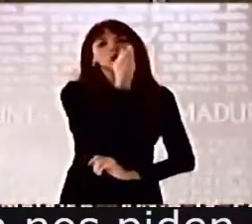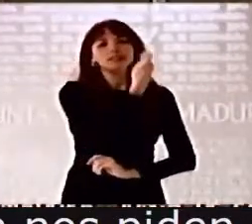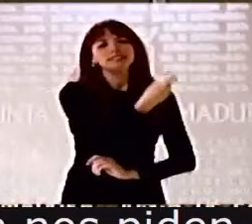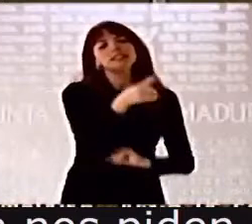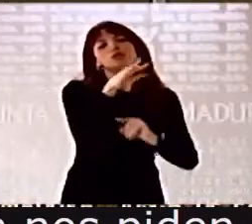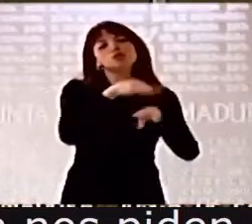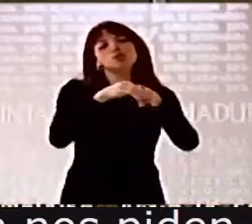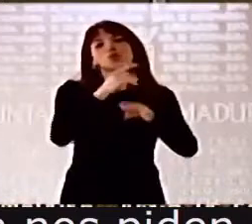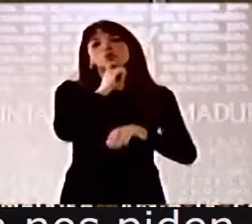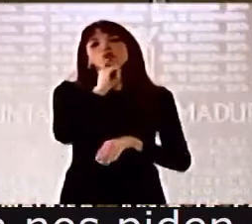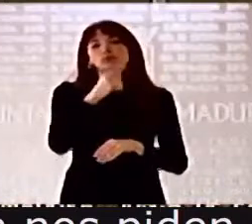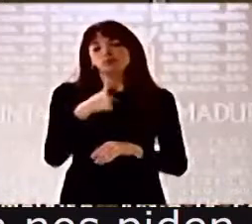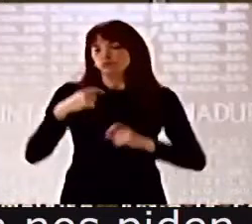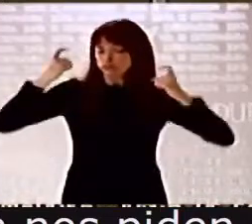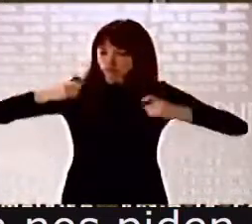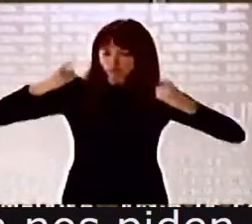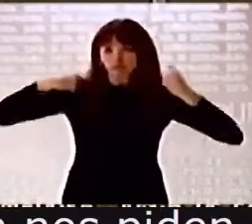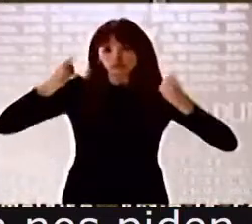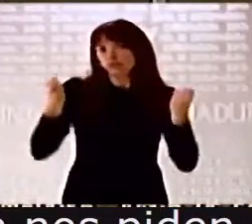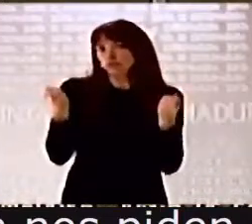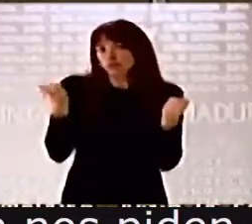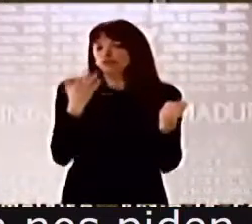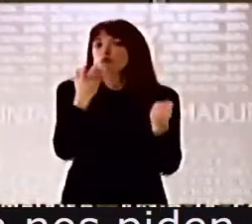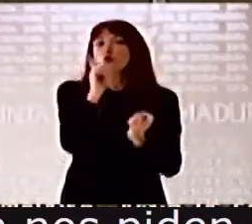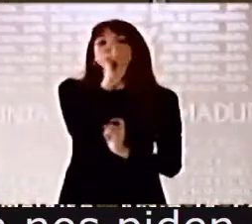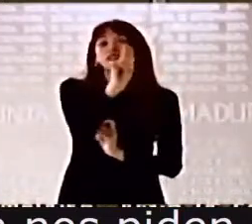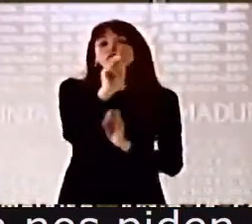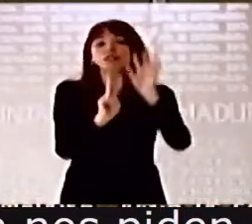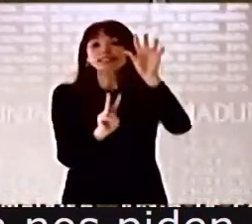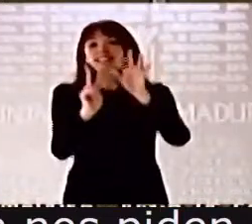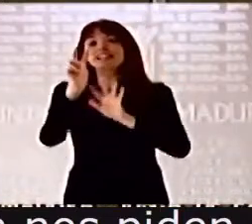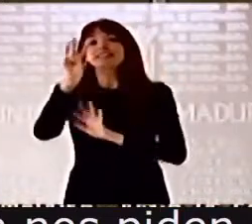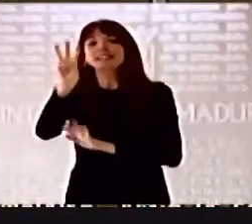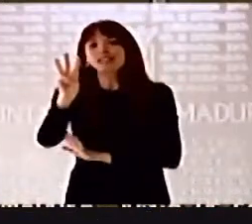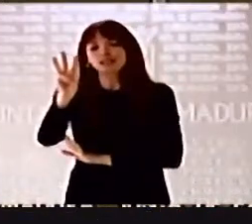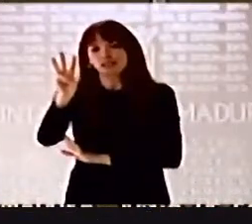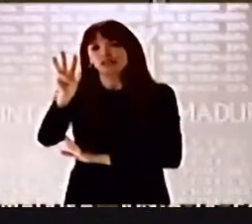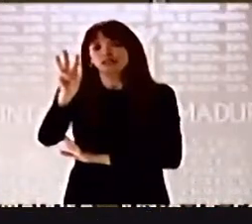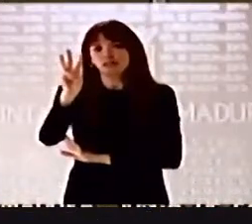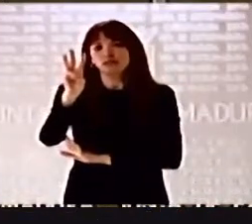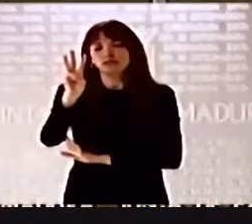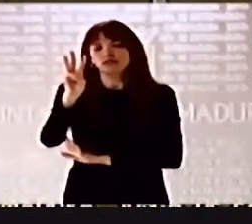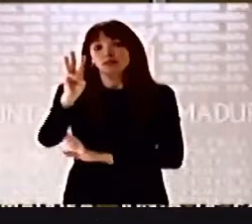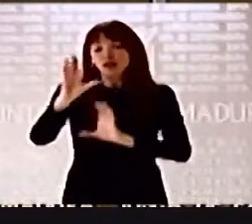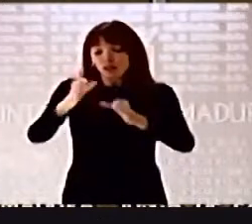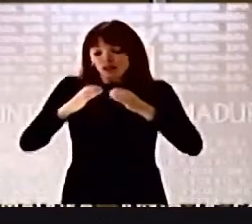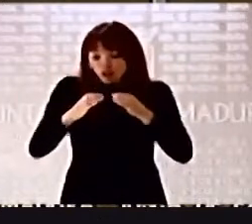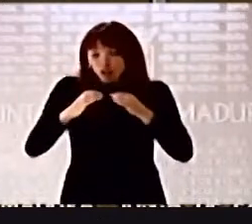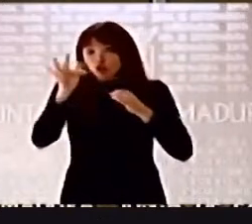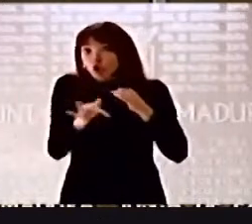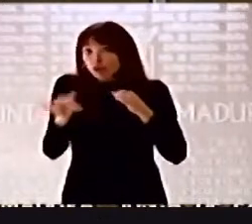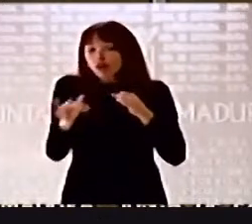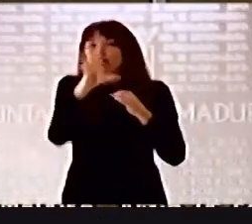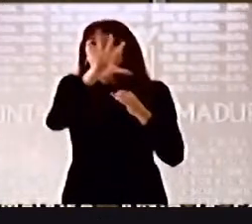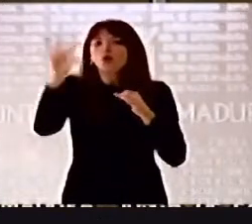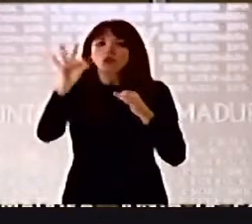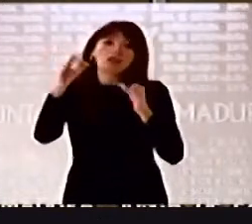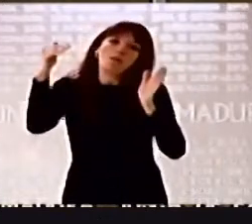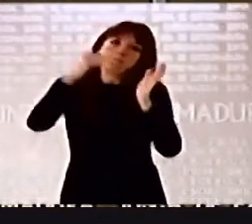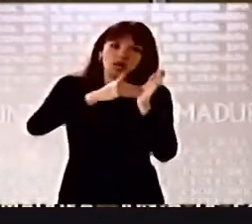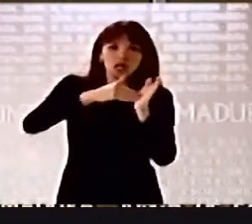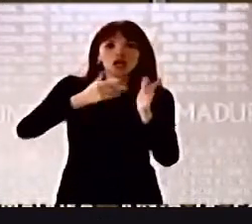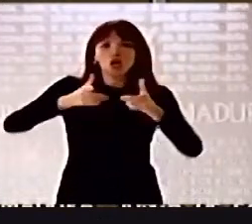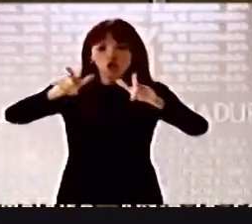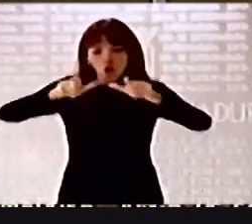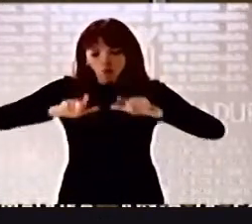solventarlo a machamartillo. Son 173 incidencias en 50.000 nóminas, que incluyen extras, atrasos,